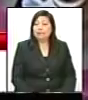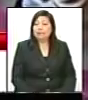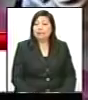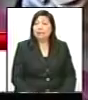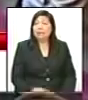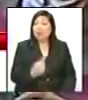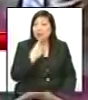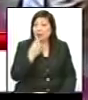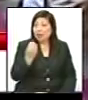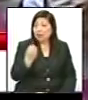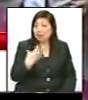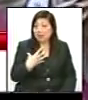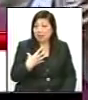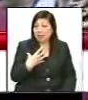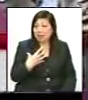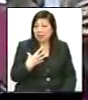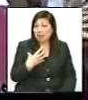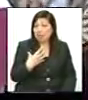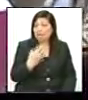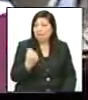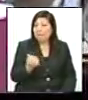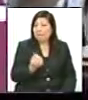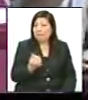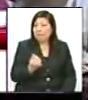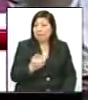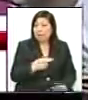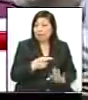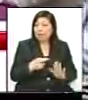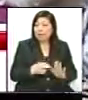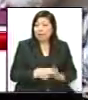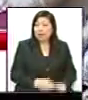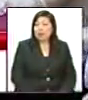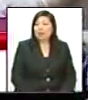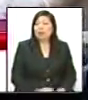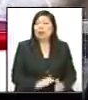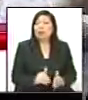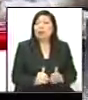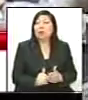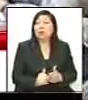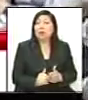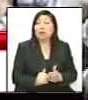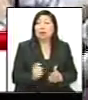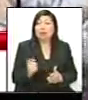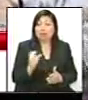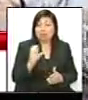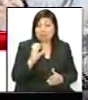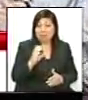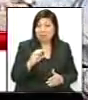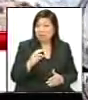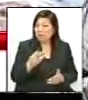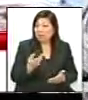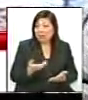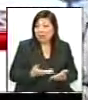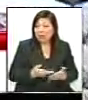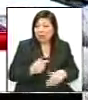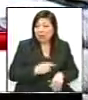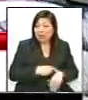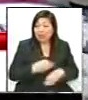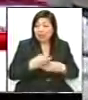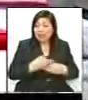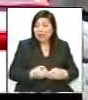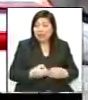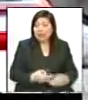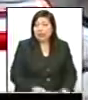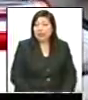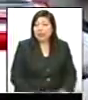Se nos ha hecho llegar, como le digo, con bastante premura el anteproyecto a todos los magistrados. Pero no nos han dado el plazo necesario porque estamos